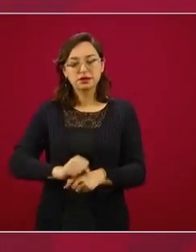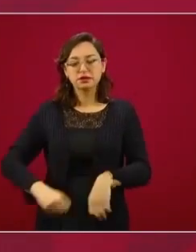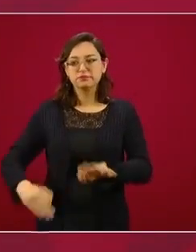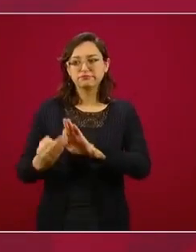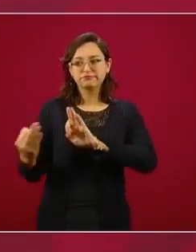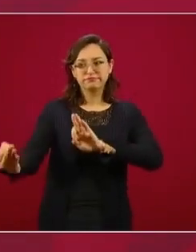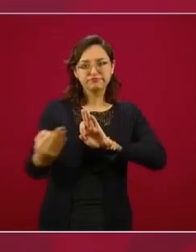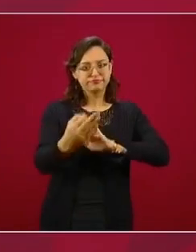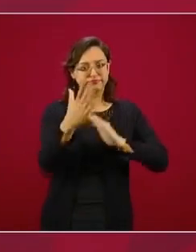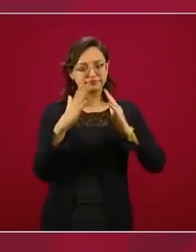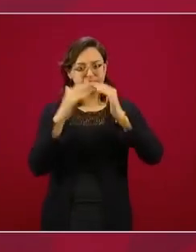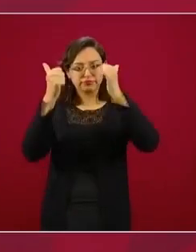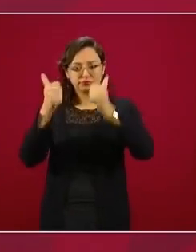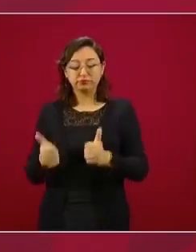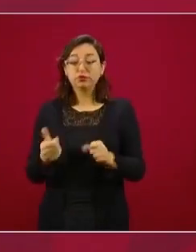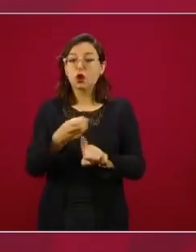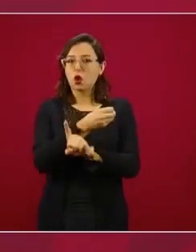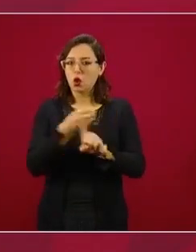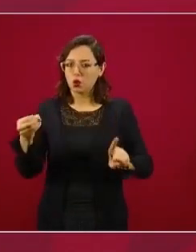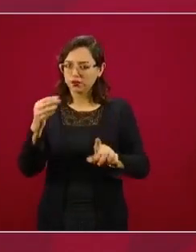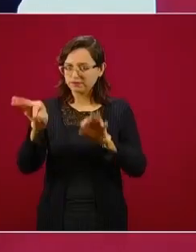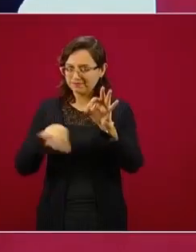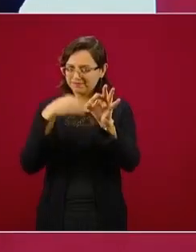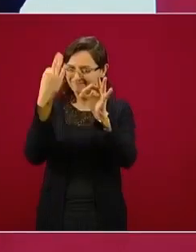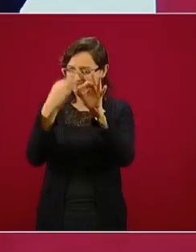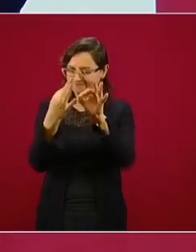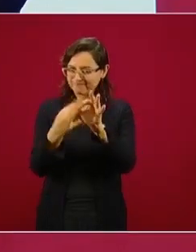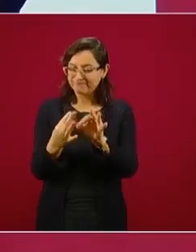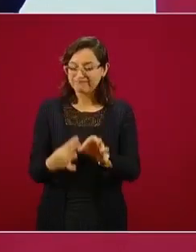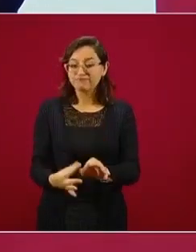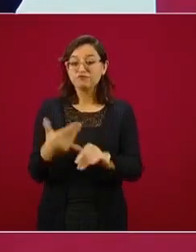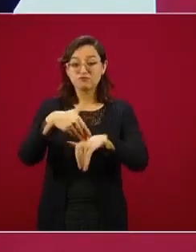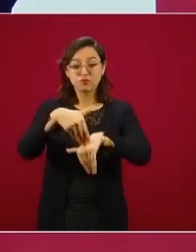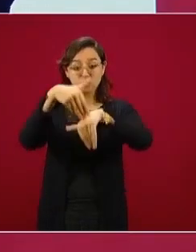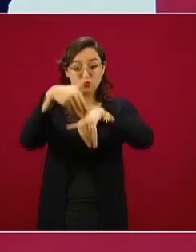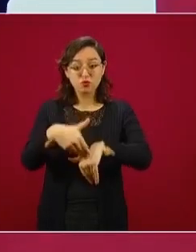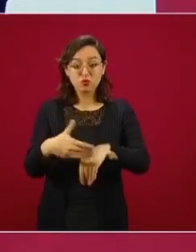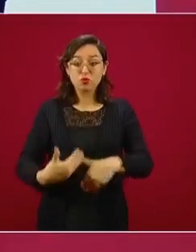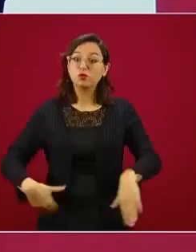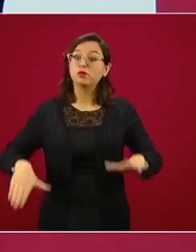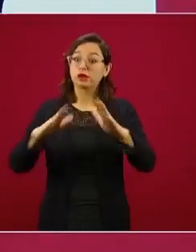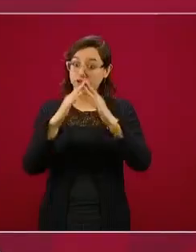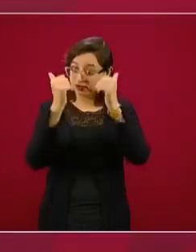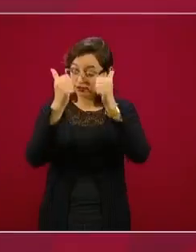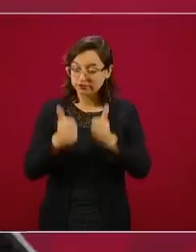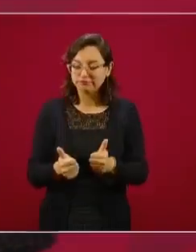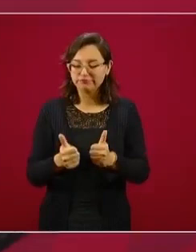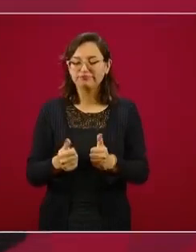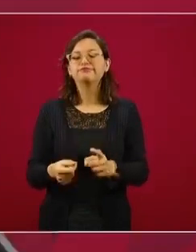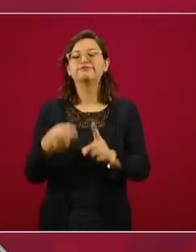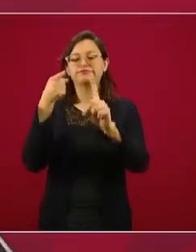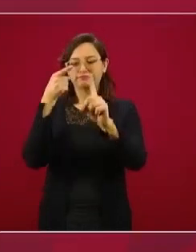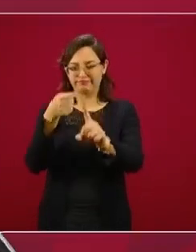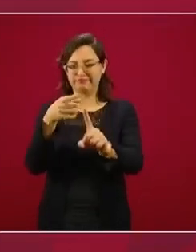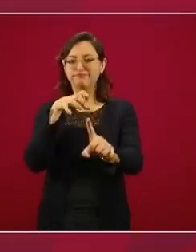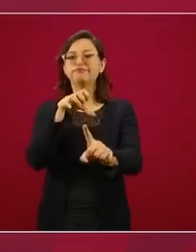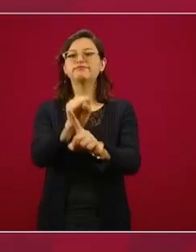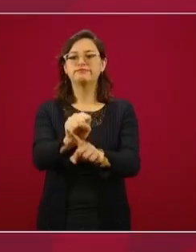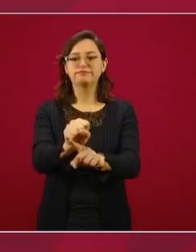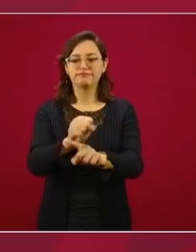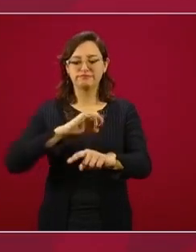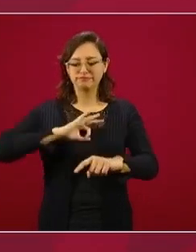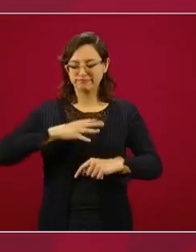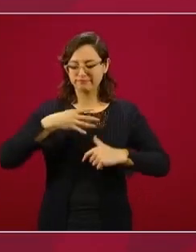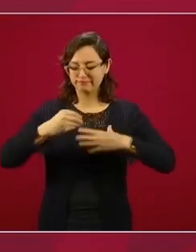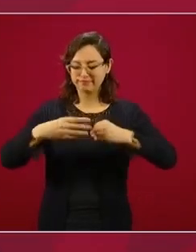cuanto más orden, disciplina y constancia en quédate en casa, vamos a lograr reducir la carga